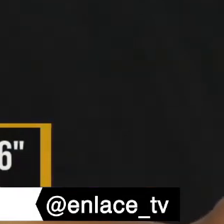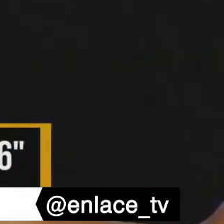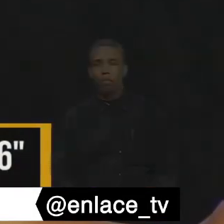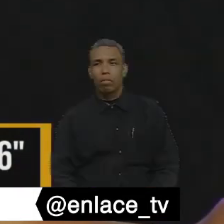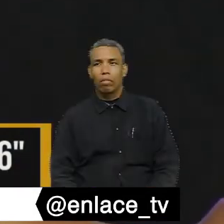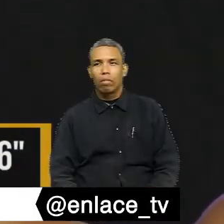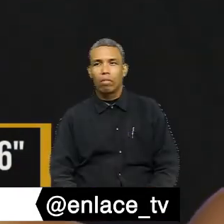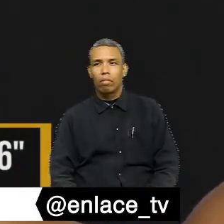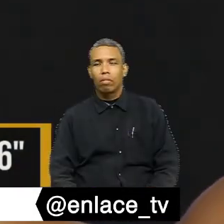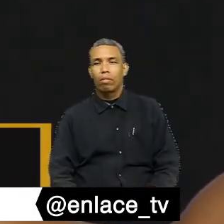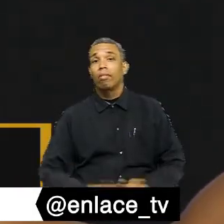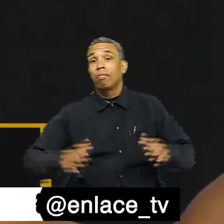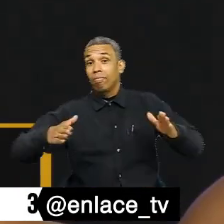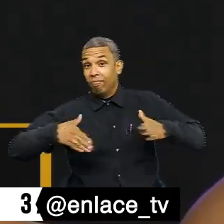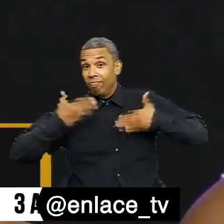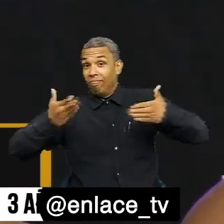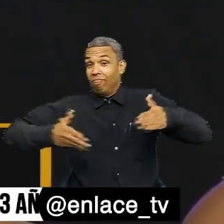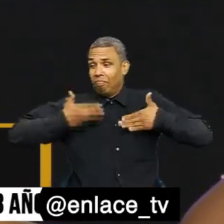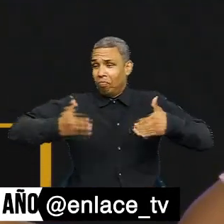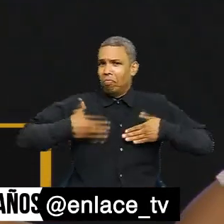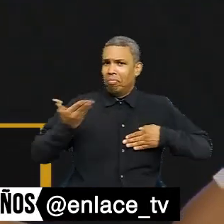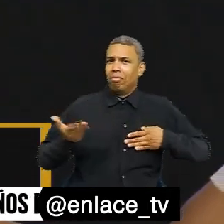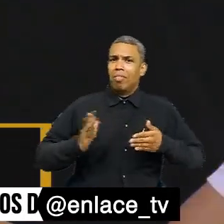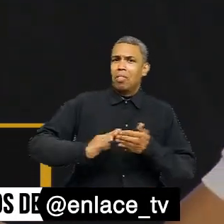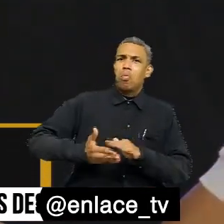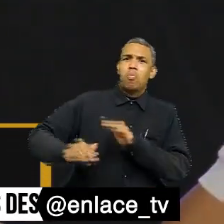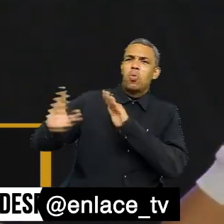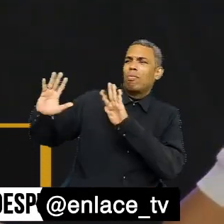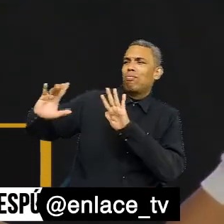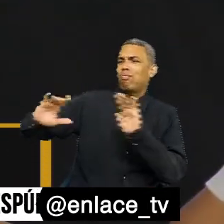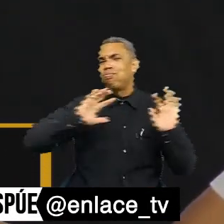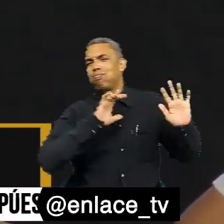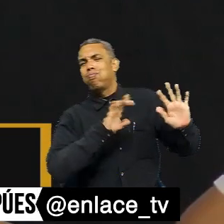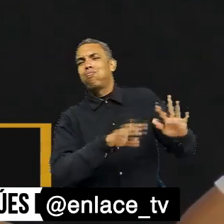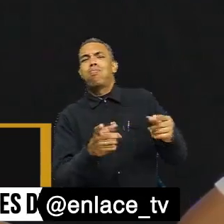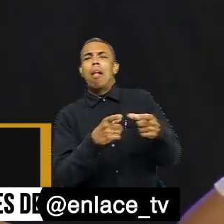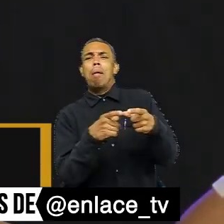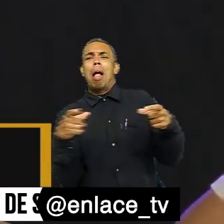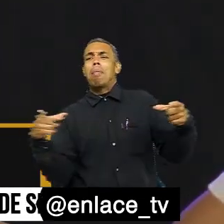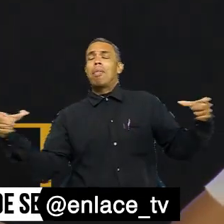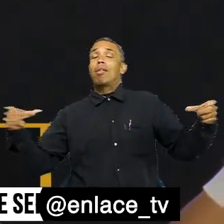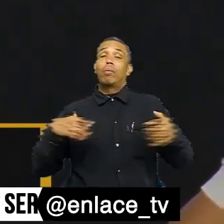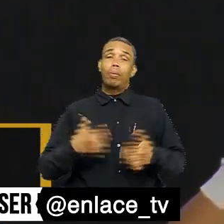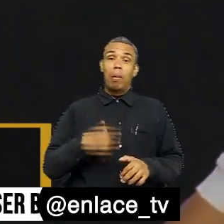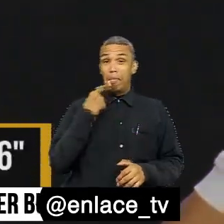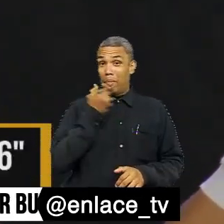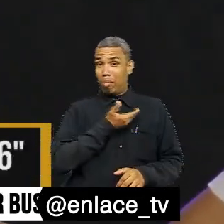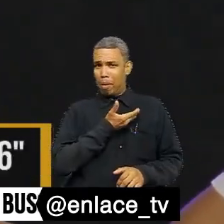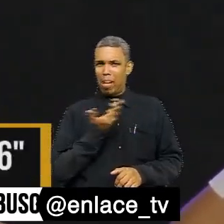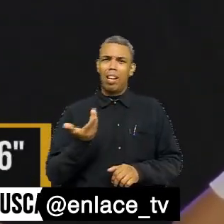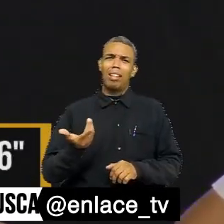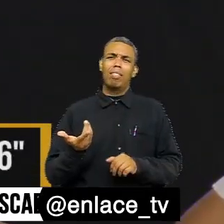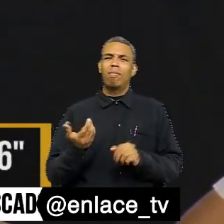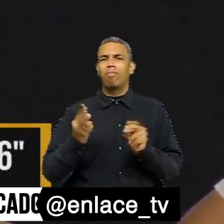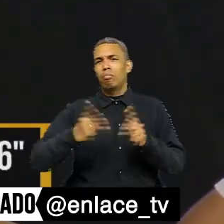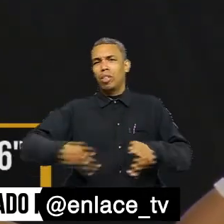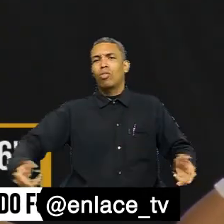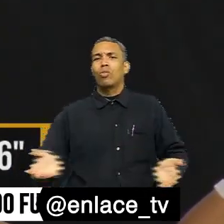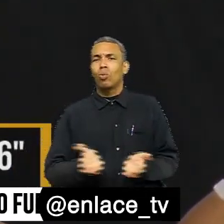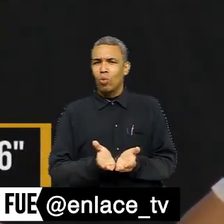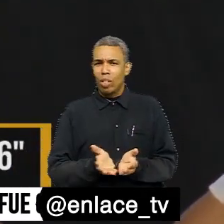Estamos muy orgullosos por la asistencia a este gran evento. Estamos acompañados de padres de familia, estudiantes